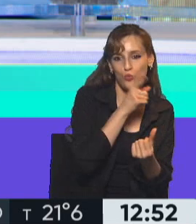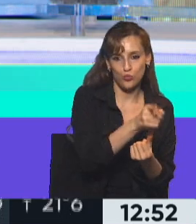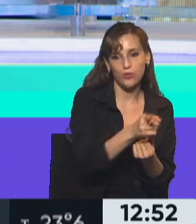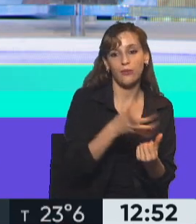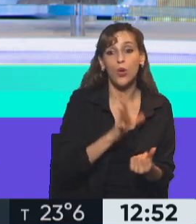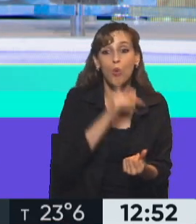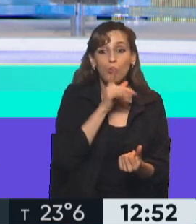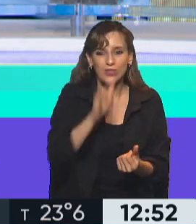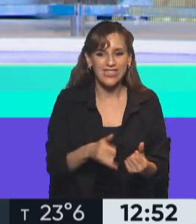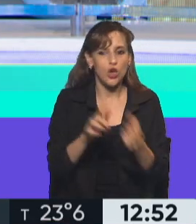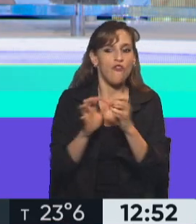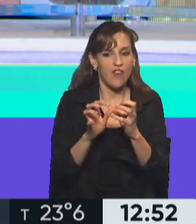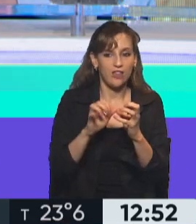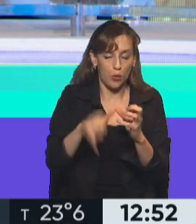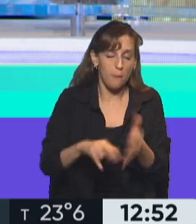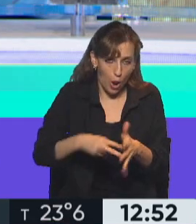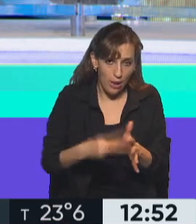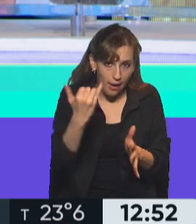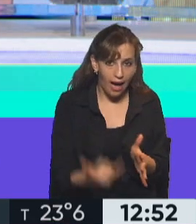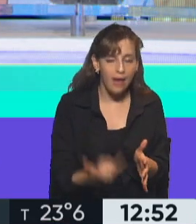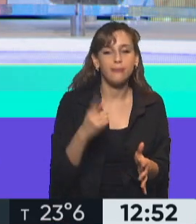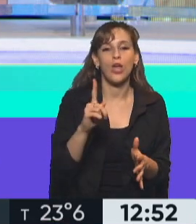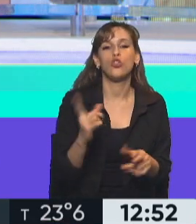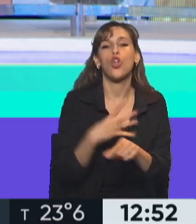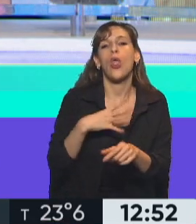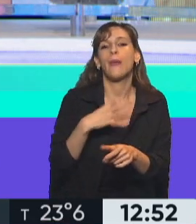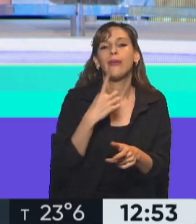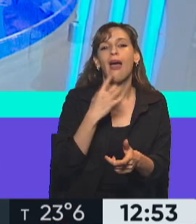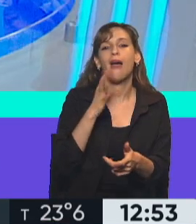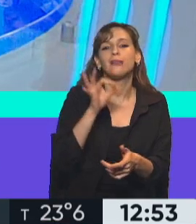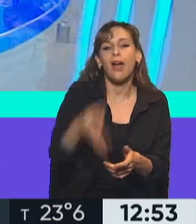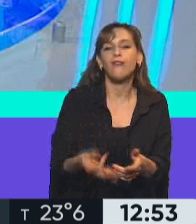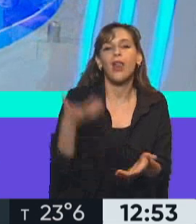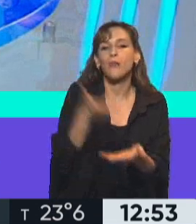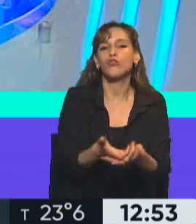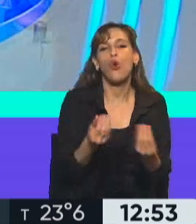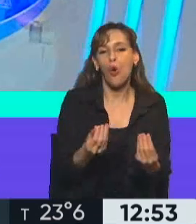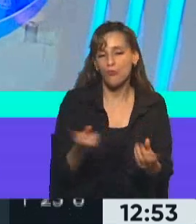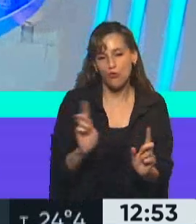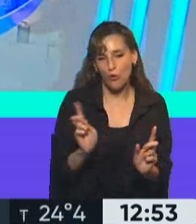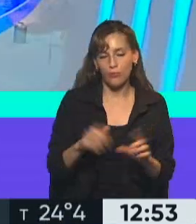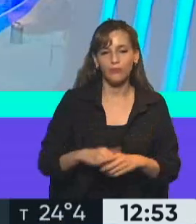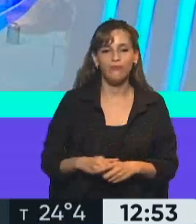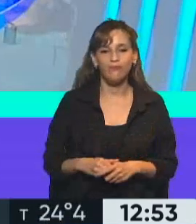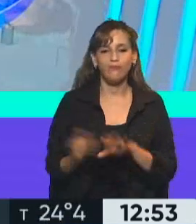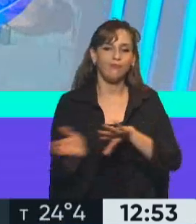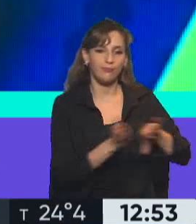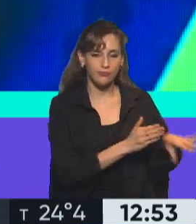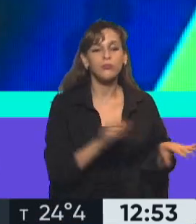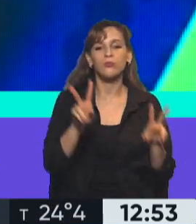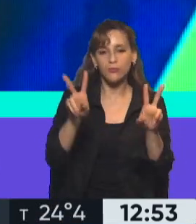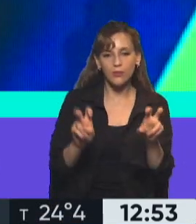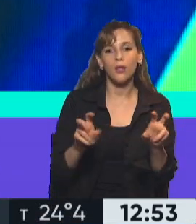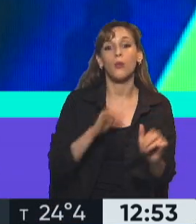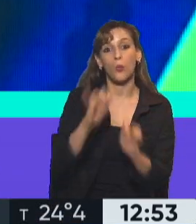conflicto puede ser un problema, pero no podemos dar mucha certeza sobre esas inversiones hoy. Martín, lo que estábamos hablando, ¿no? De cómo cercar a un